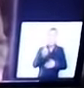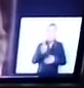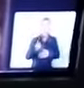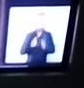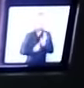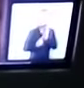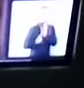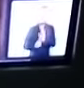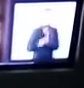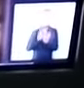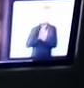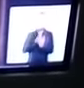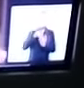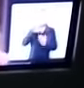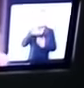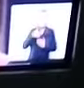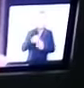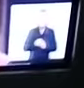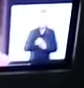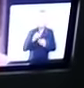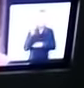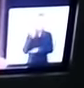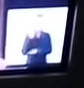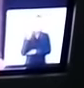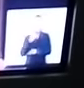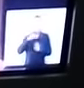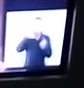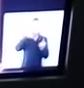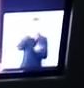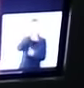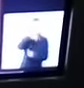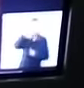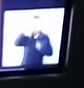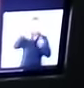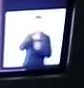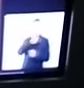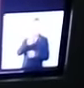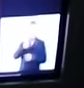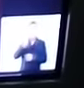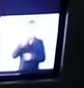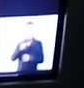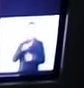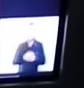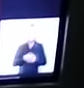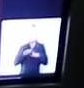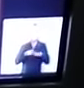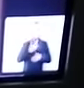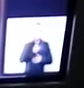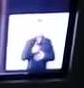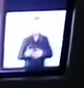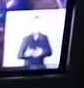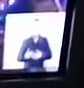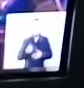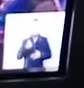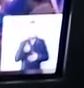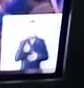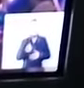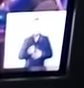presentar lo más brevemente posible el plan de emergencia para el huracán ETA, por favor. Sí, gracias, presidente. Bueno, hay un